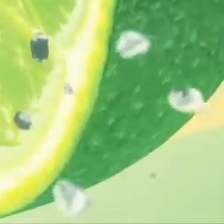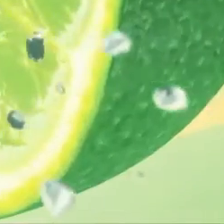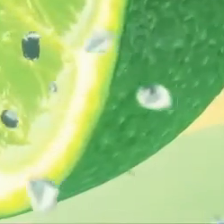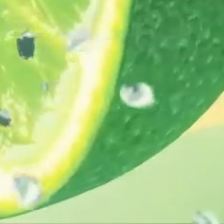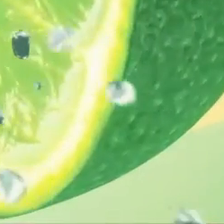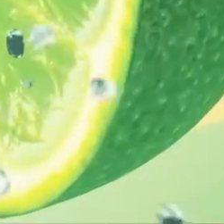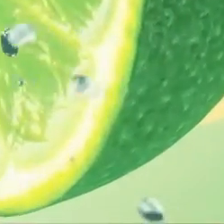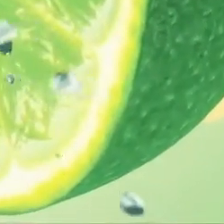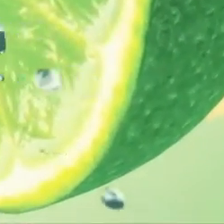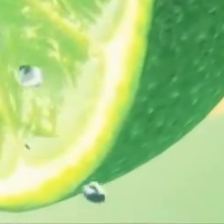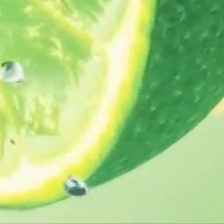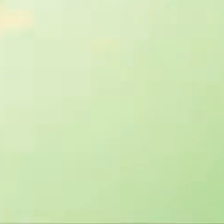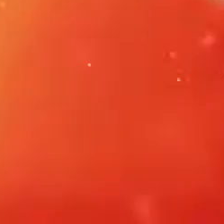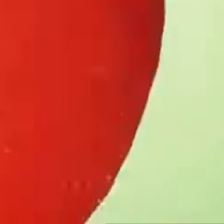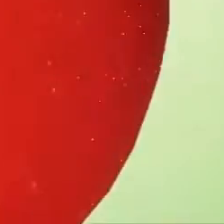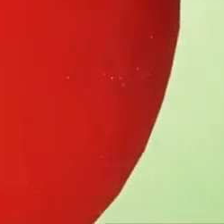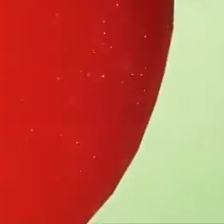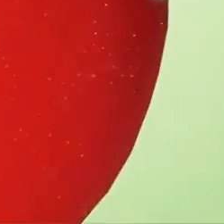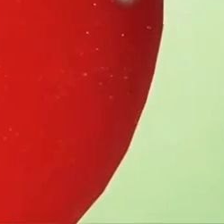mira